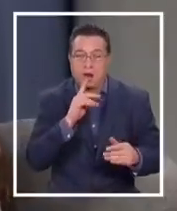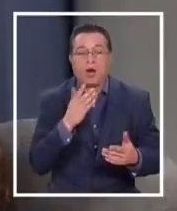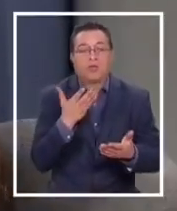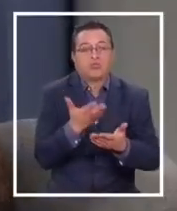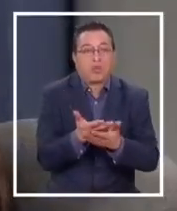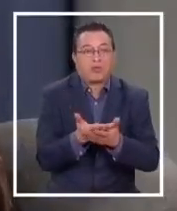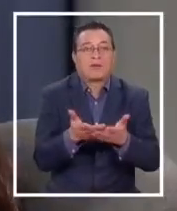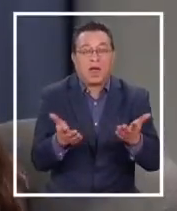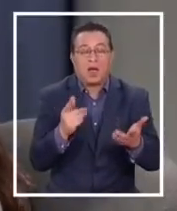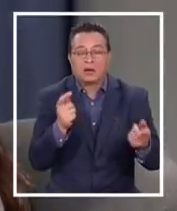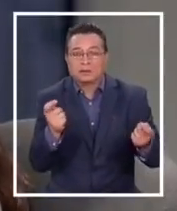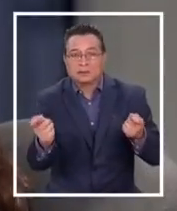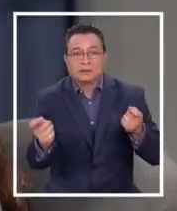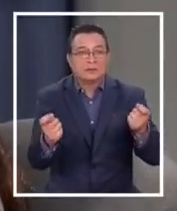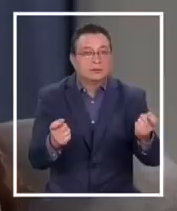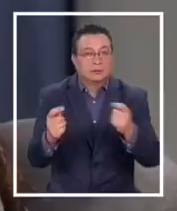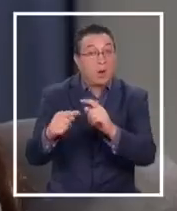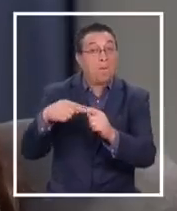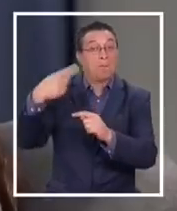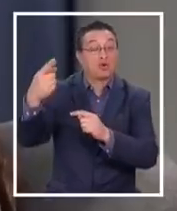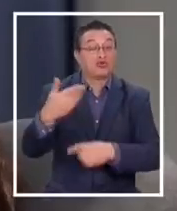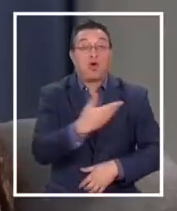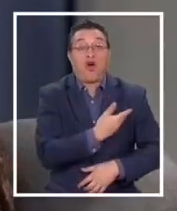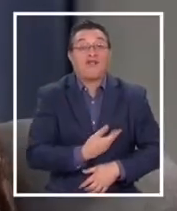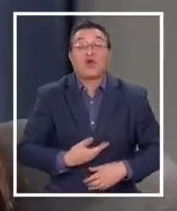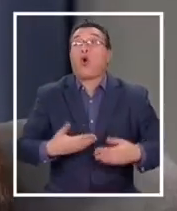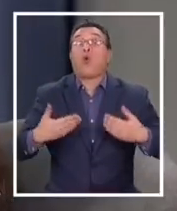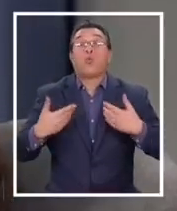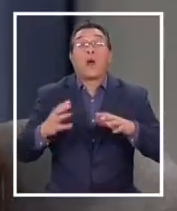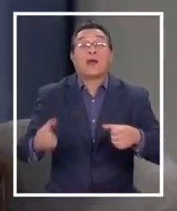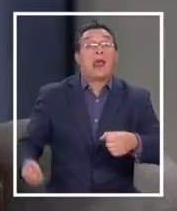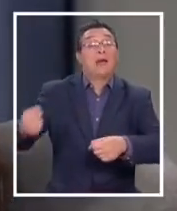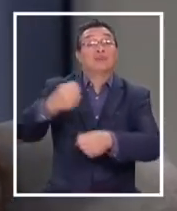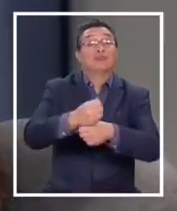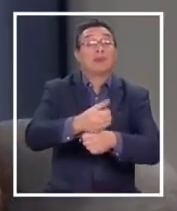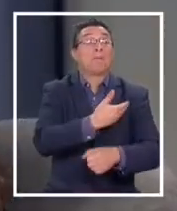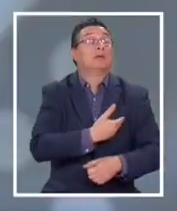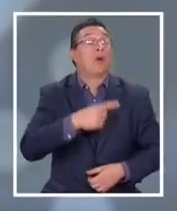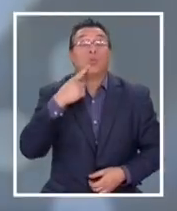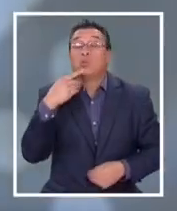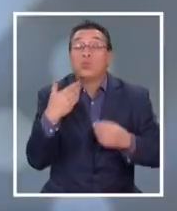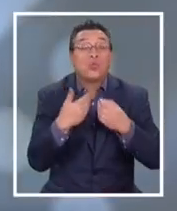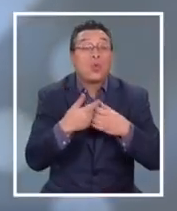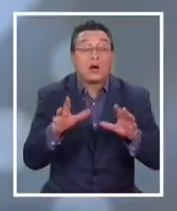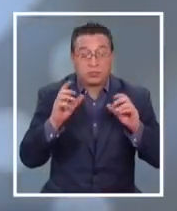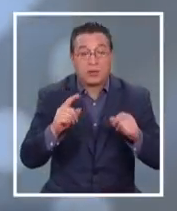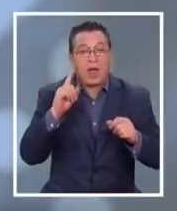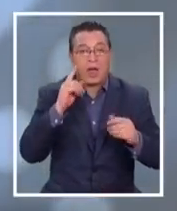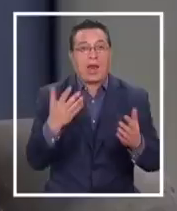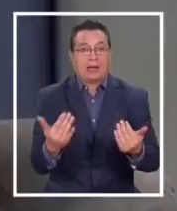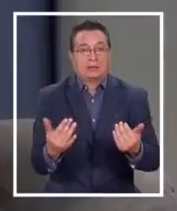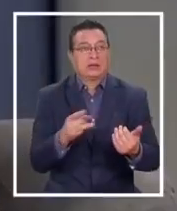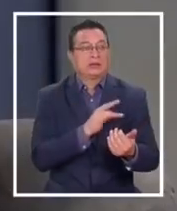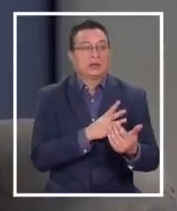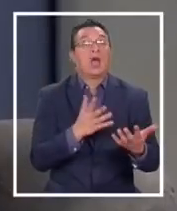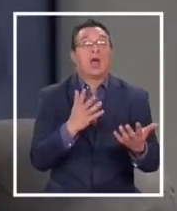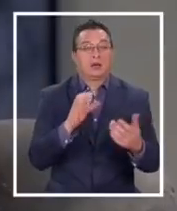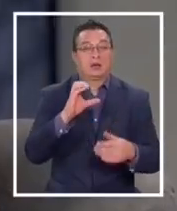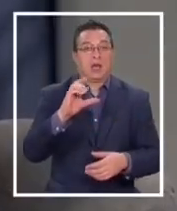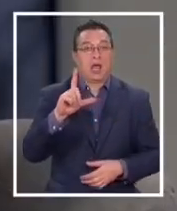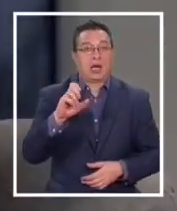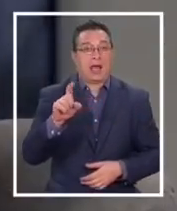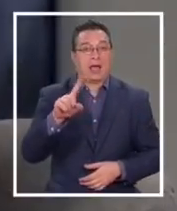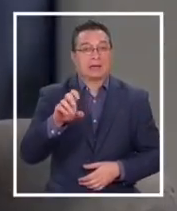sean manejables, para que el próximo gobierno, sea del color que sea, pueda enfrentar las necesidades a las que va a tener el país. Vamos a tener una clase